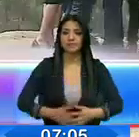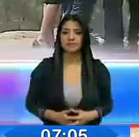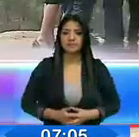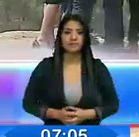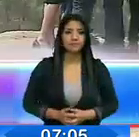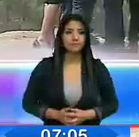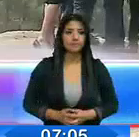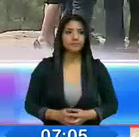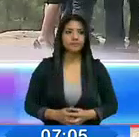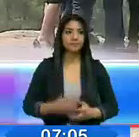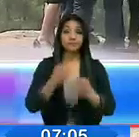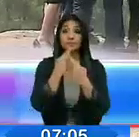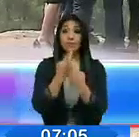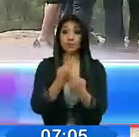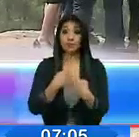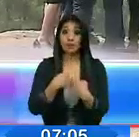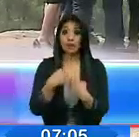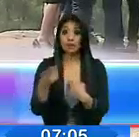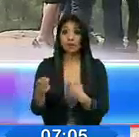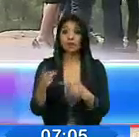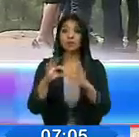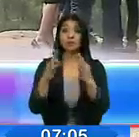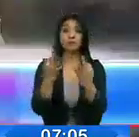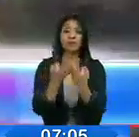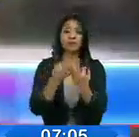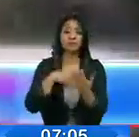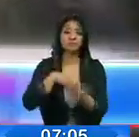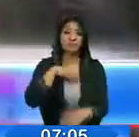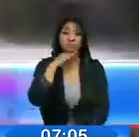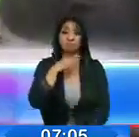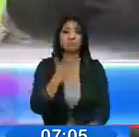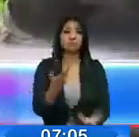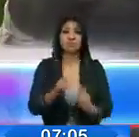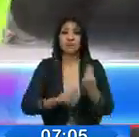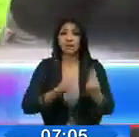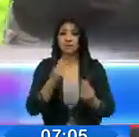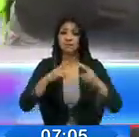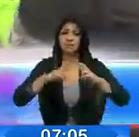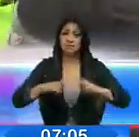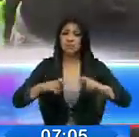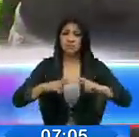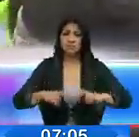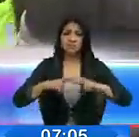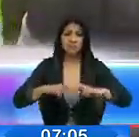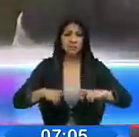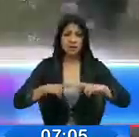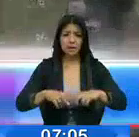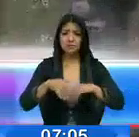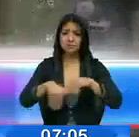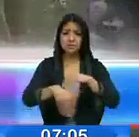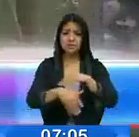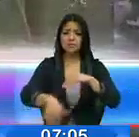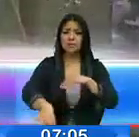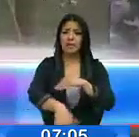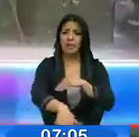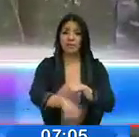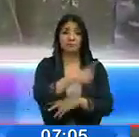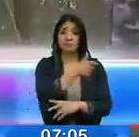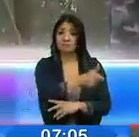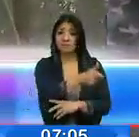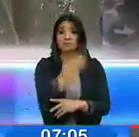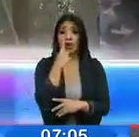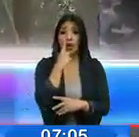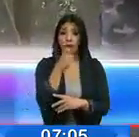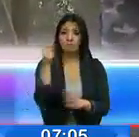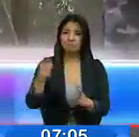resultados que aumentaron las preguntas de la familia de juliana pues las investigaciones llevaron a los agentes hasta esa quebrará en virtud de las declaraciones